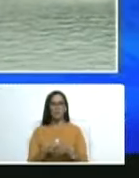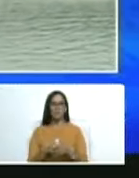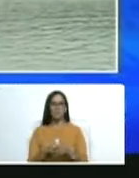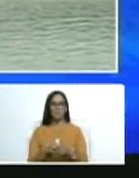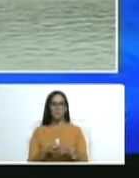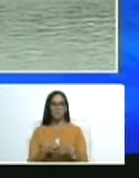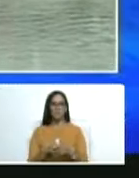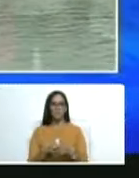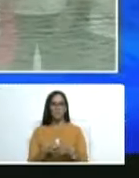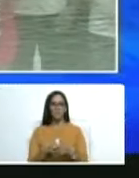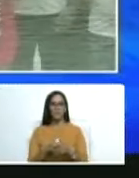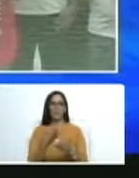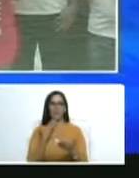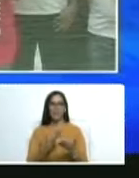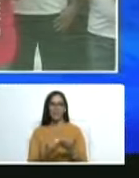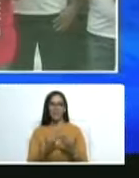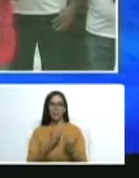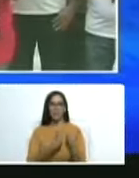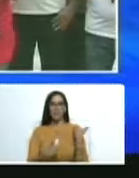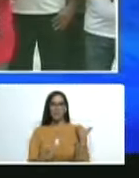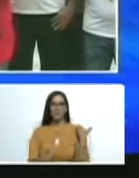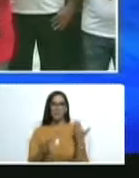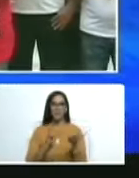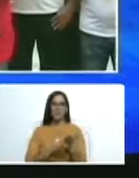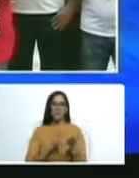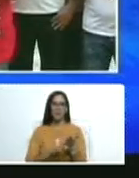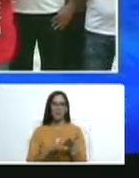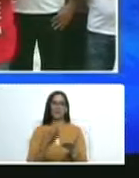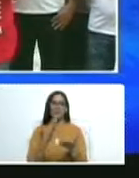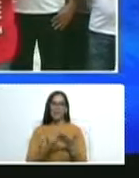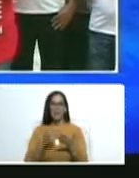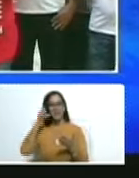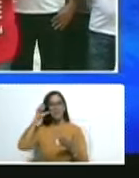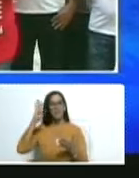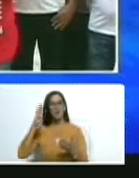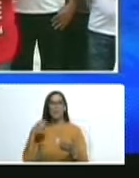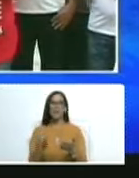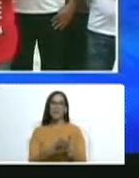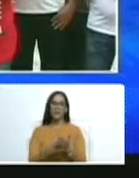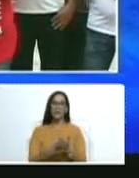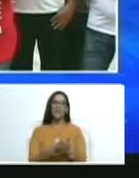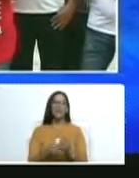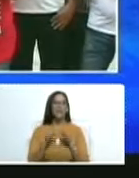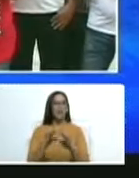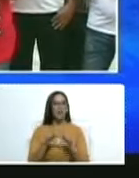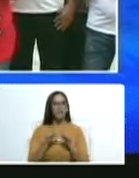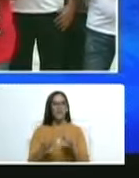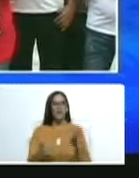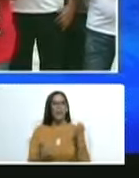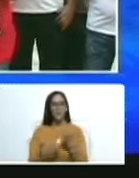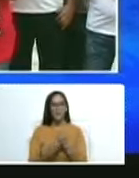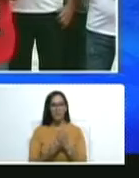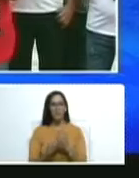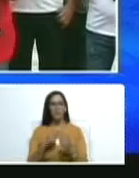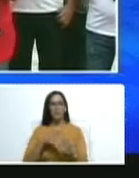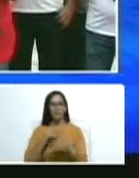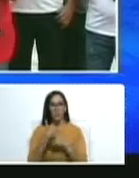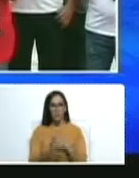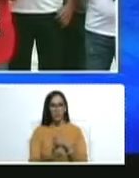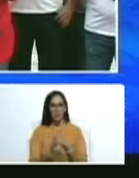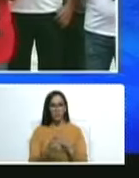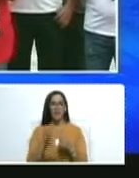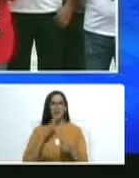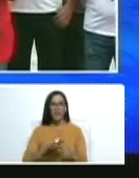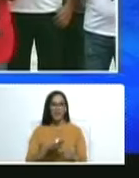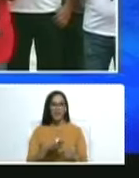presidente. Gracias, presidente. De verdad, gracias. Dios me le pague y que nos siga apoyando en este proyecto.